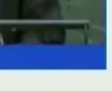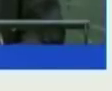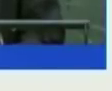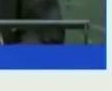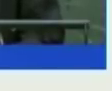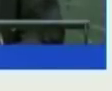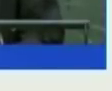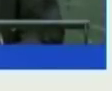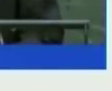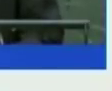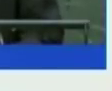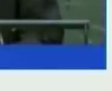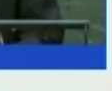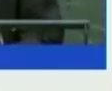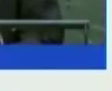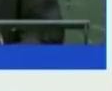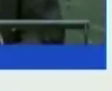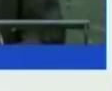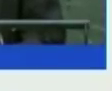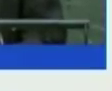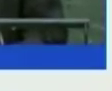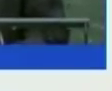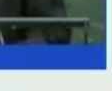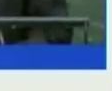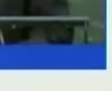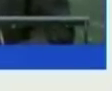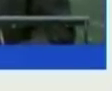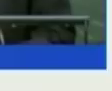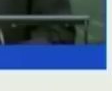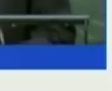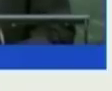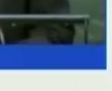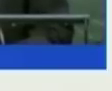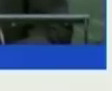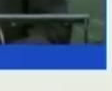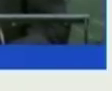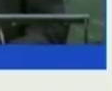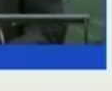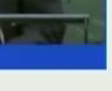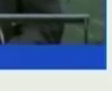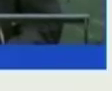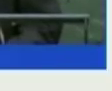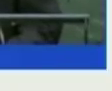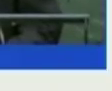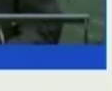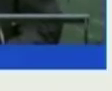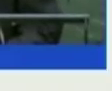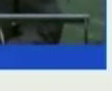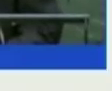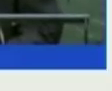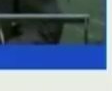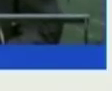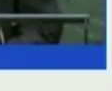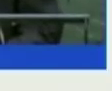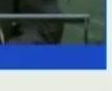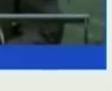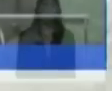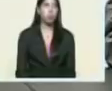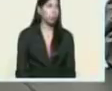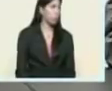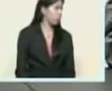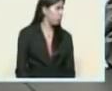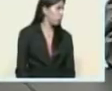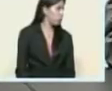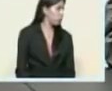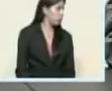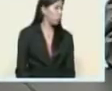de la supremacía racial, de la supremacía imperial de los Estados Unidos, los que